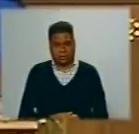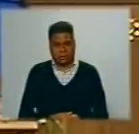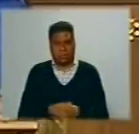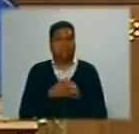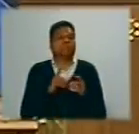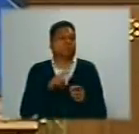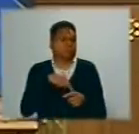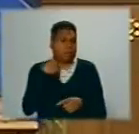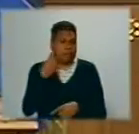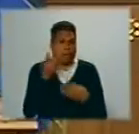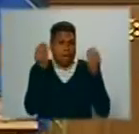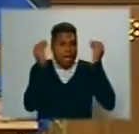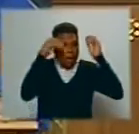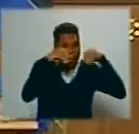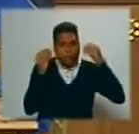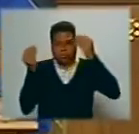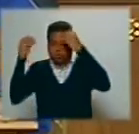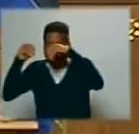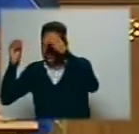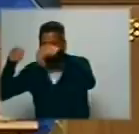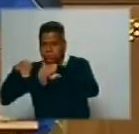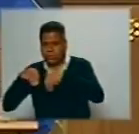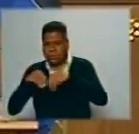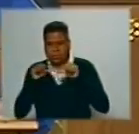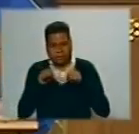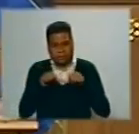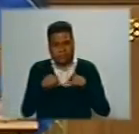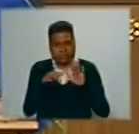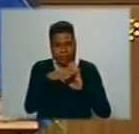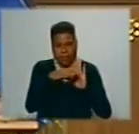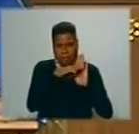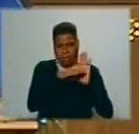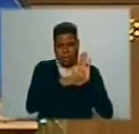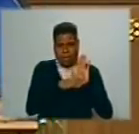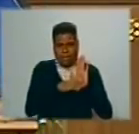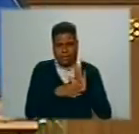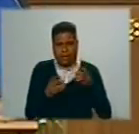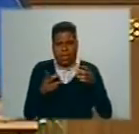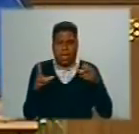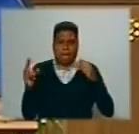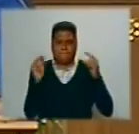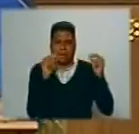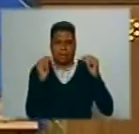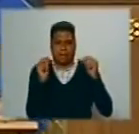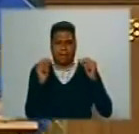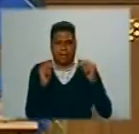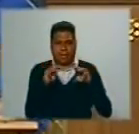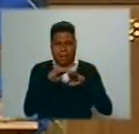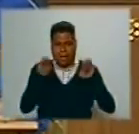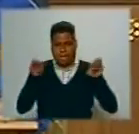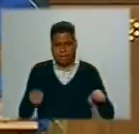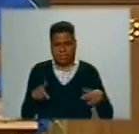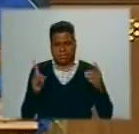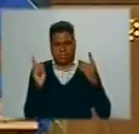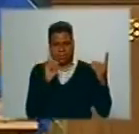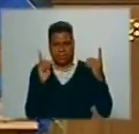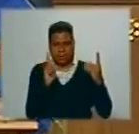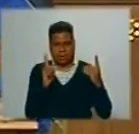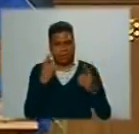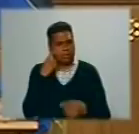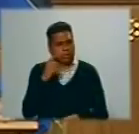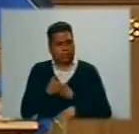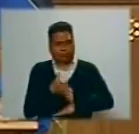acuerdos preestablecidos ya en esa mesa de diálogo, hemos visto un lamentable